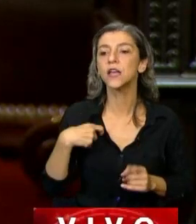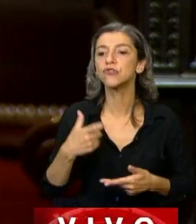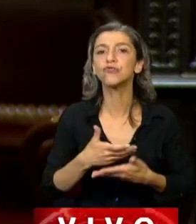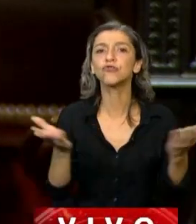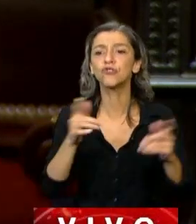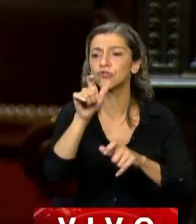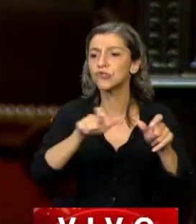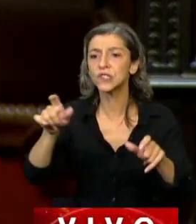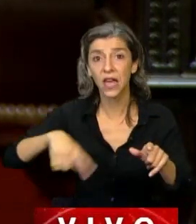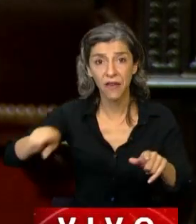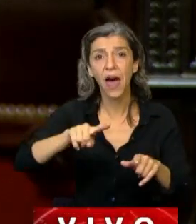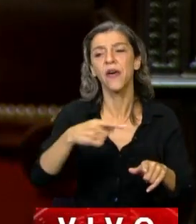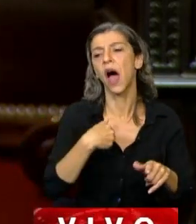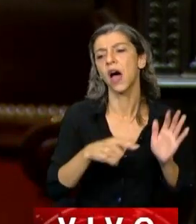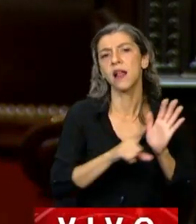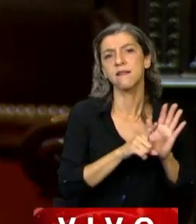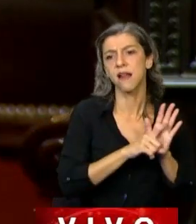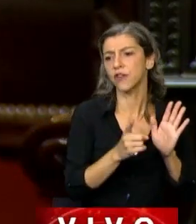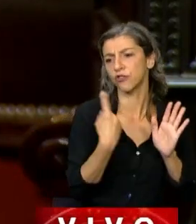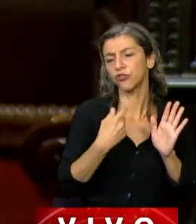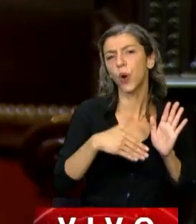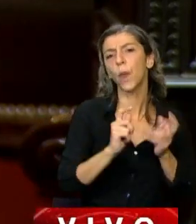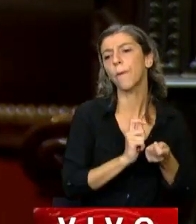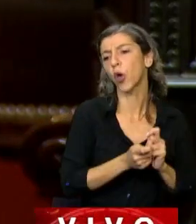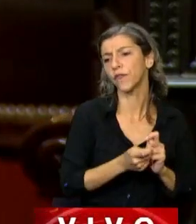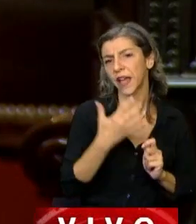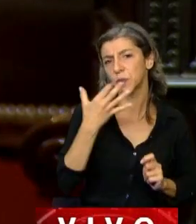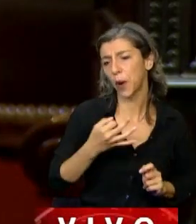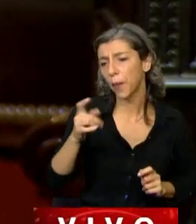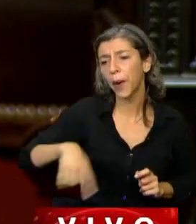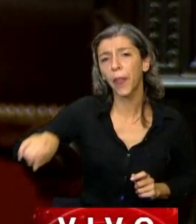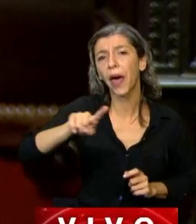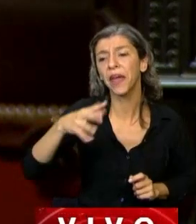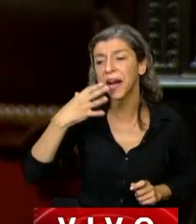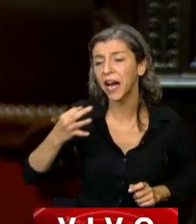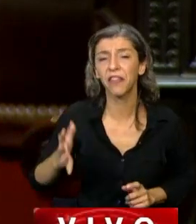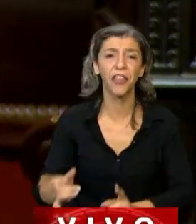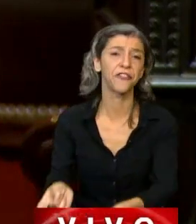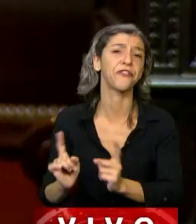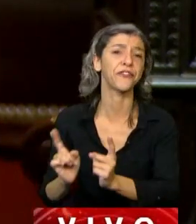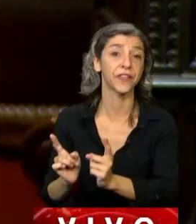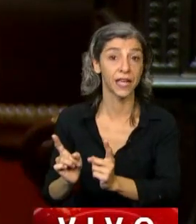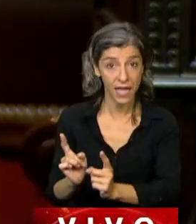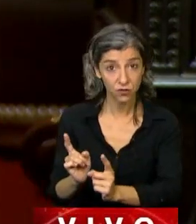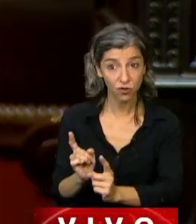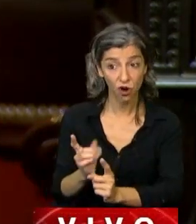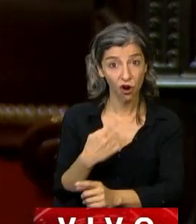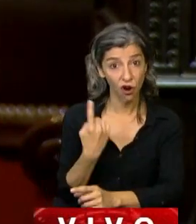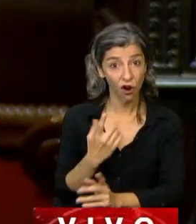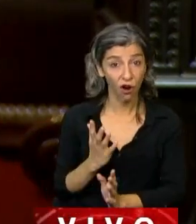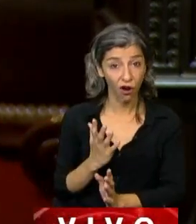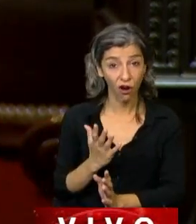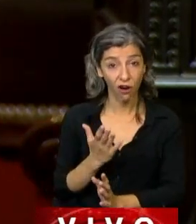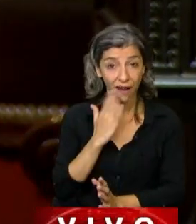cara y decirles que la modificación que se propone no va a cambiar en nada la realidad. En síntesis, que es pura